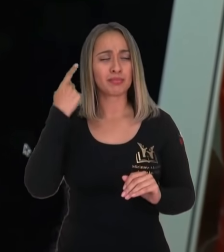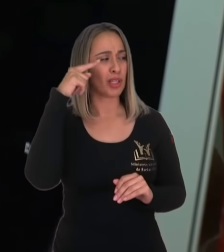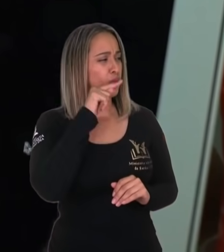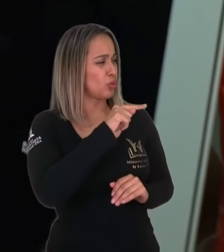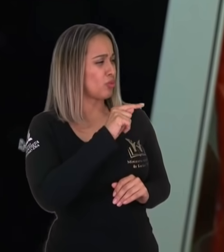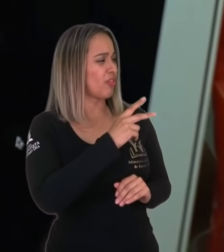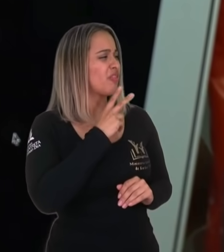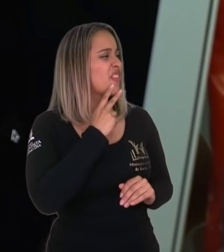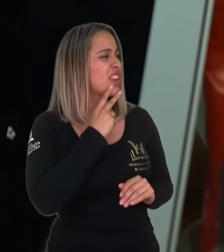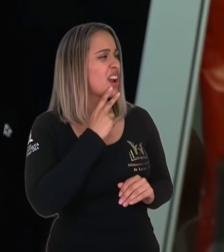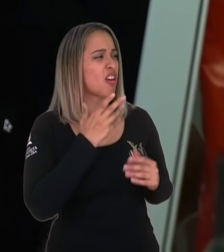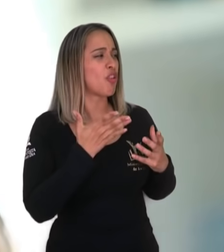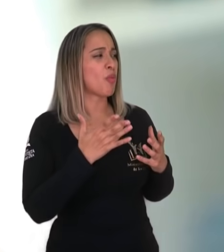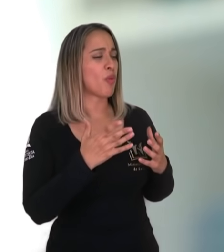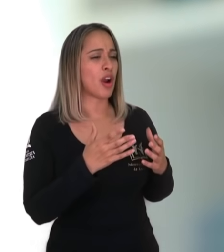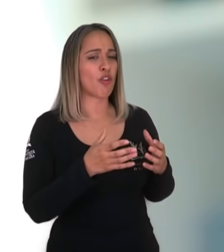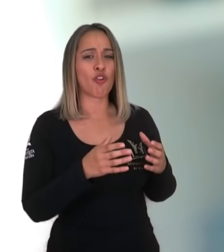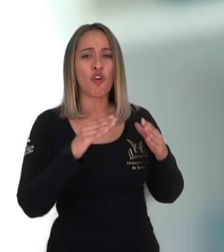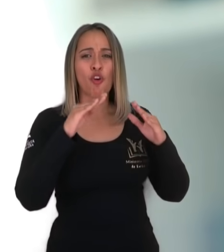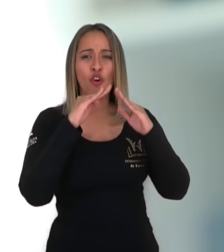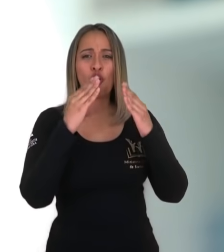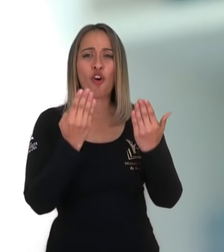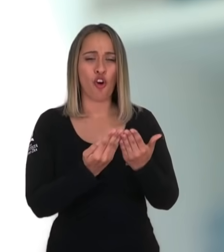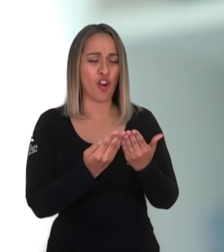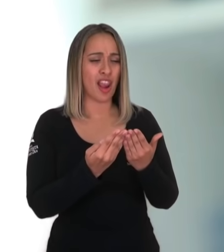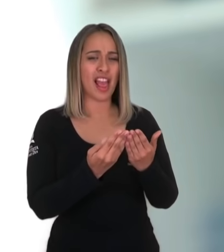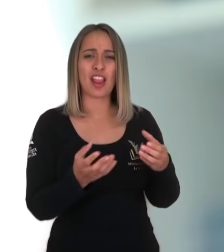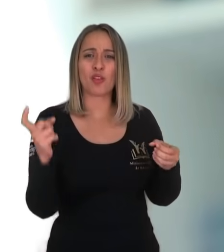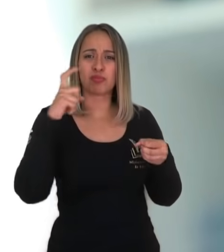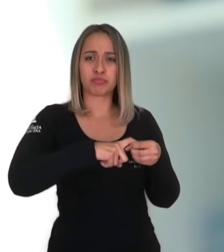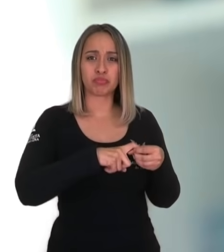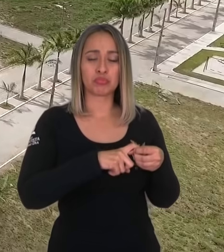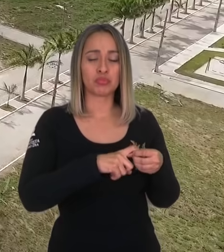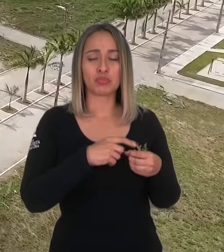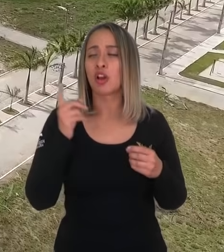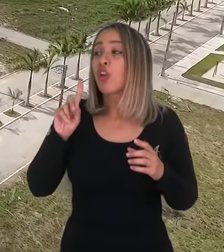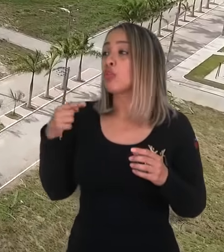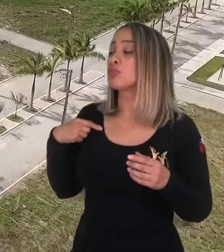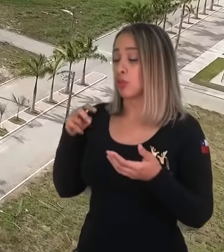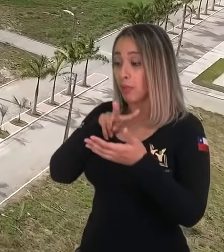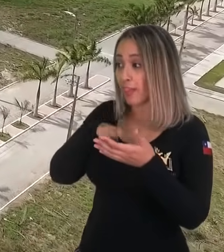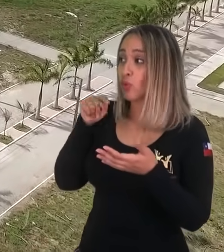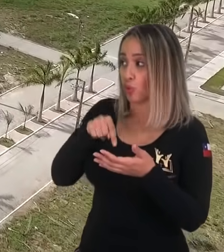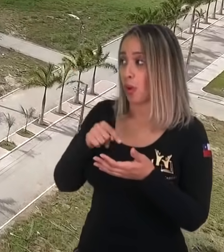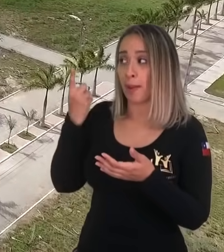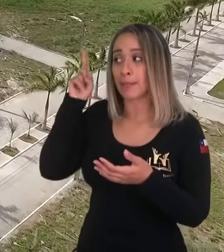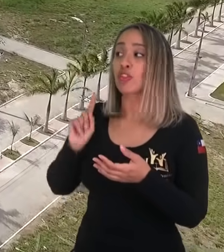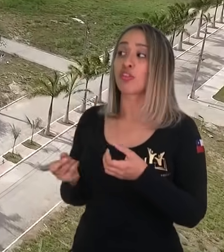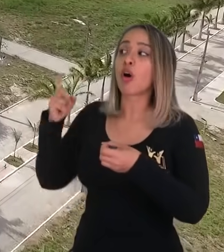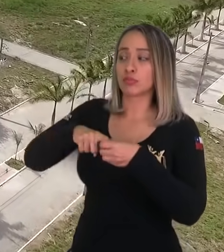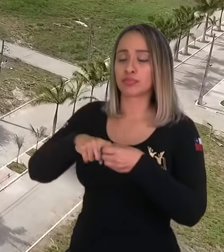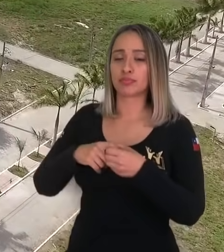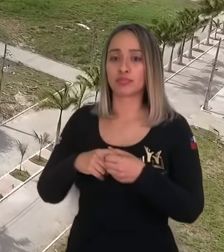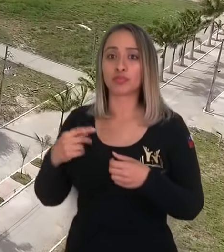que vivías en un colegio con internado? No, yo no vivo en el internado. Solo estudio ahí. Vivo en un condominio al lado de